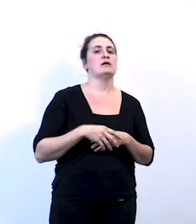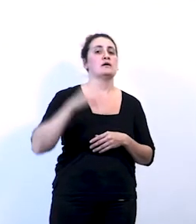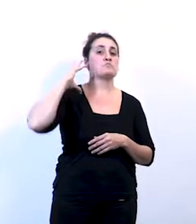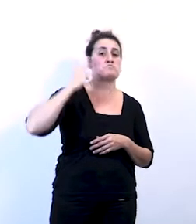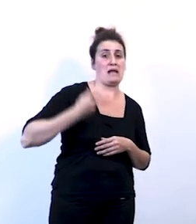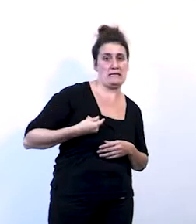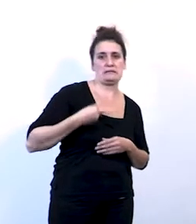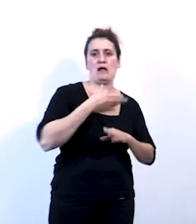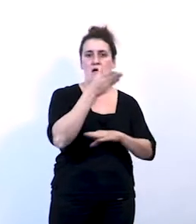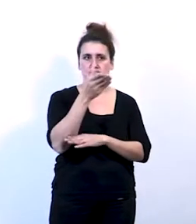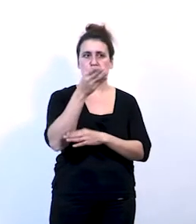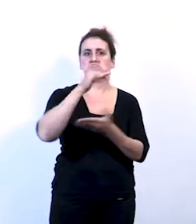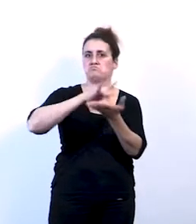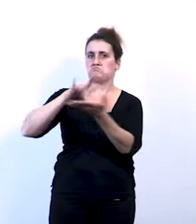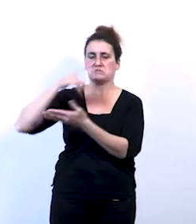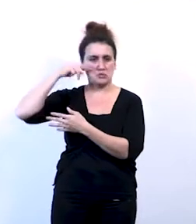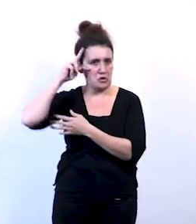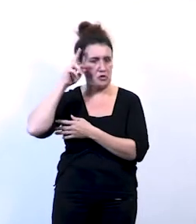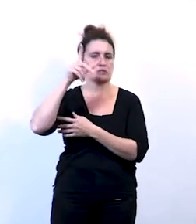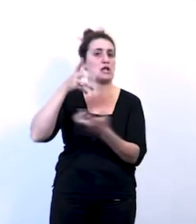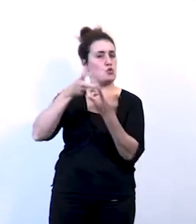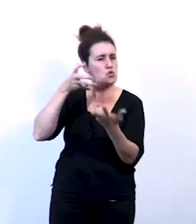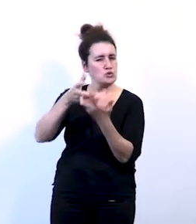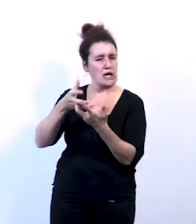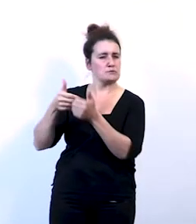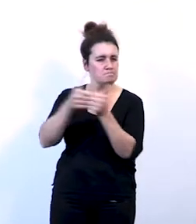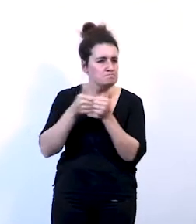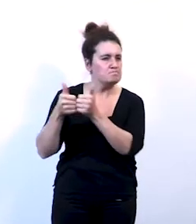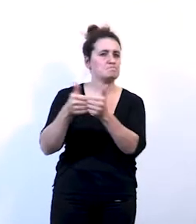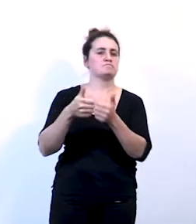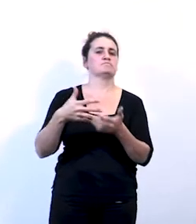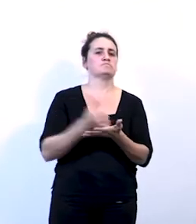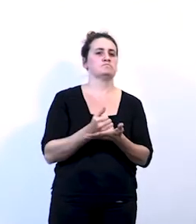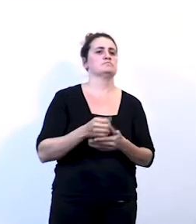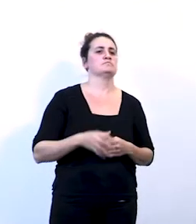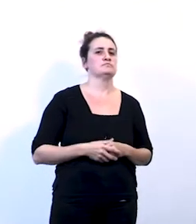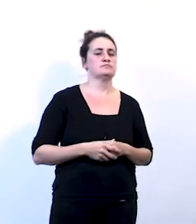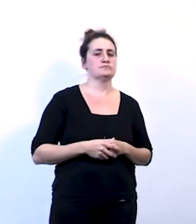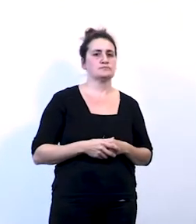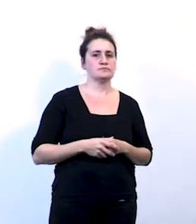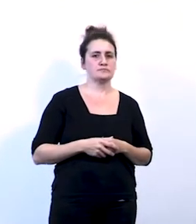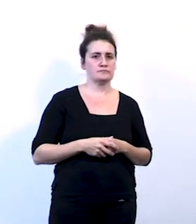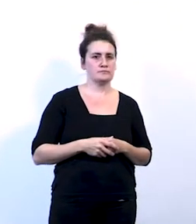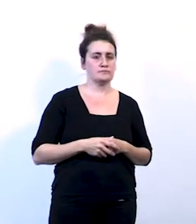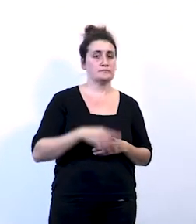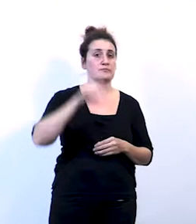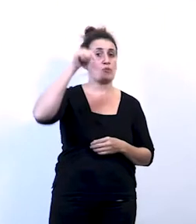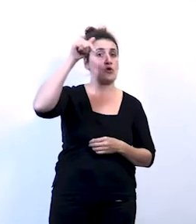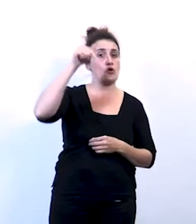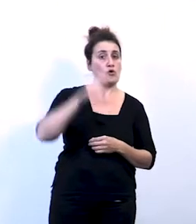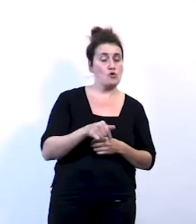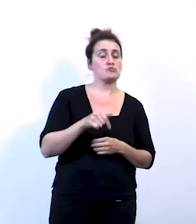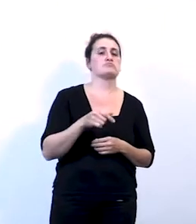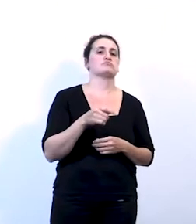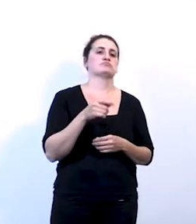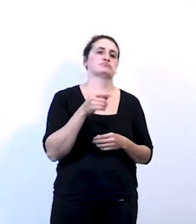Palestinan aurki ditzakegun emakumeen borroka ezberdinen ezagupenerako gidari gisa. Gaur inoiz baino